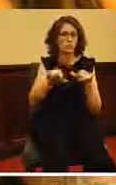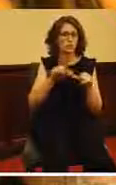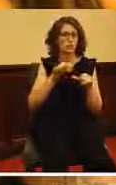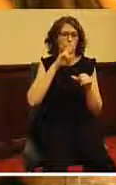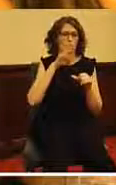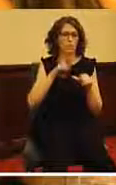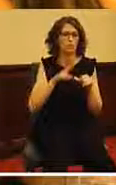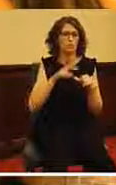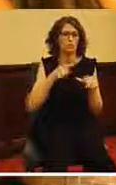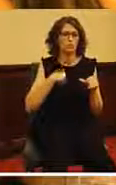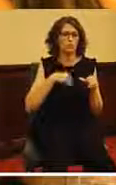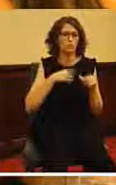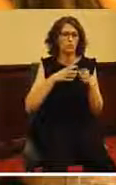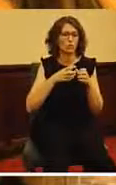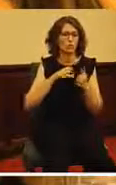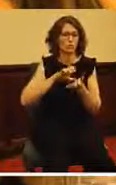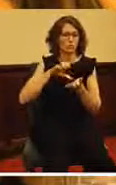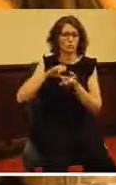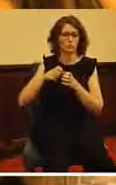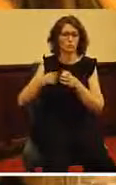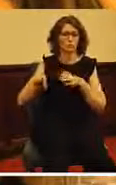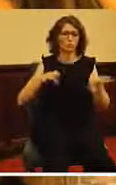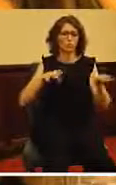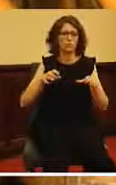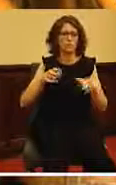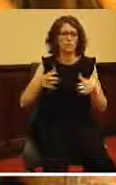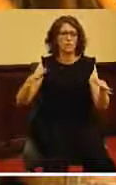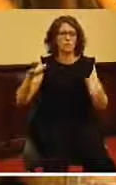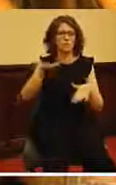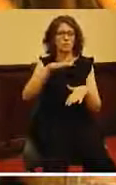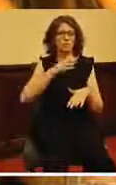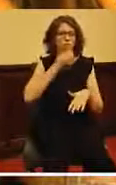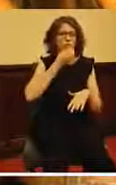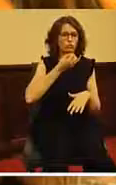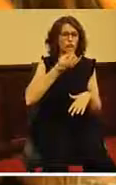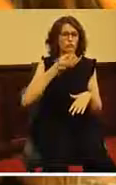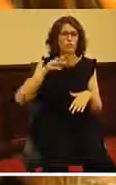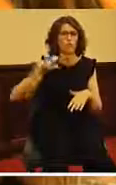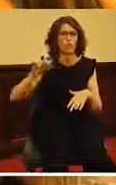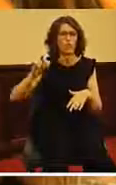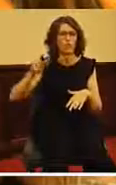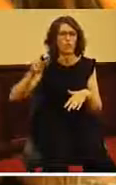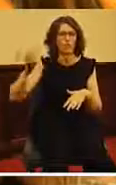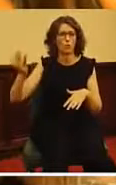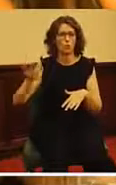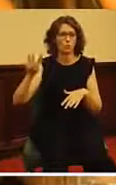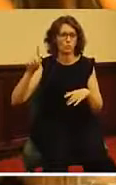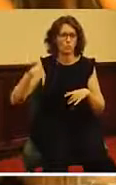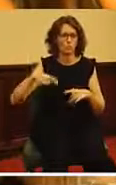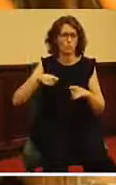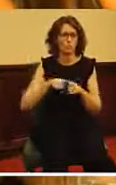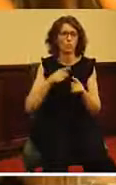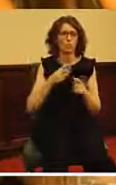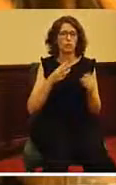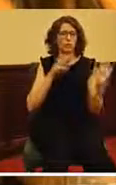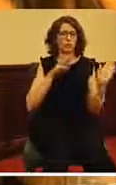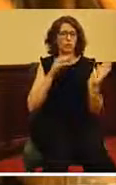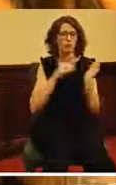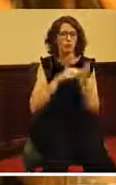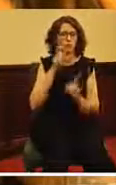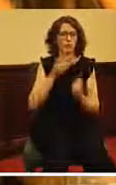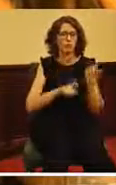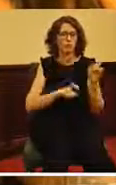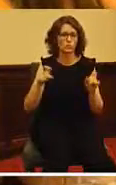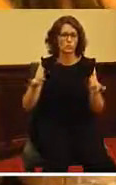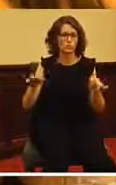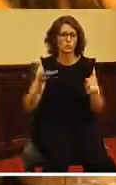2 años, ampliándolo al barrio del Pau 4 y al barrio de Los Rosales. El resultado han sido 8.000 personas de nuevos públicos generados